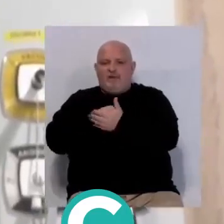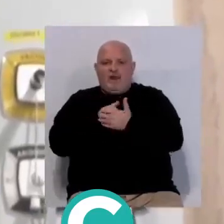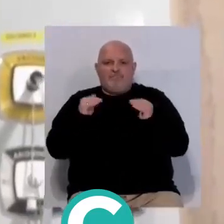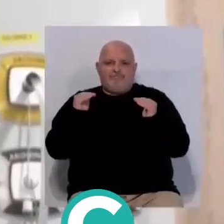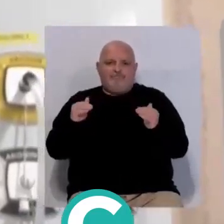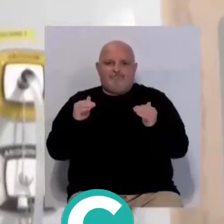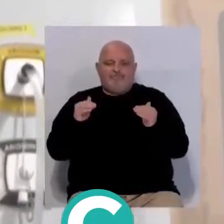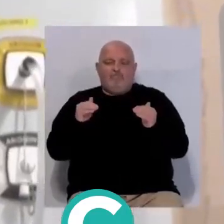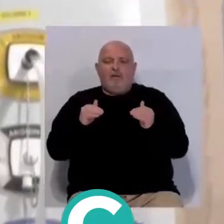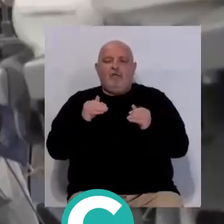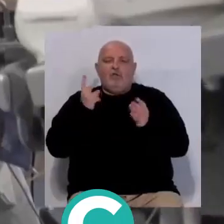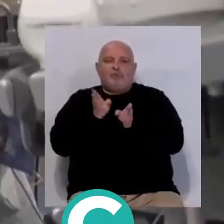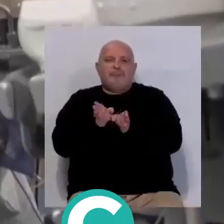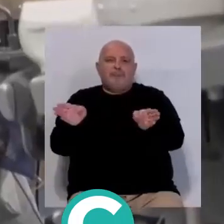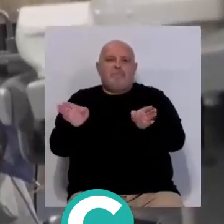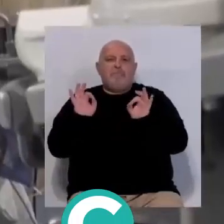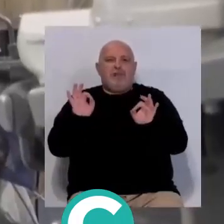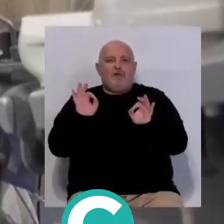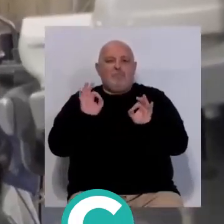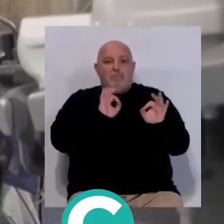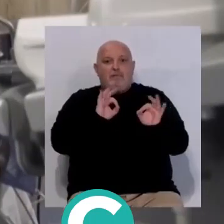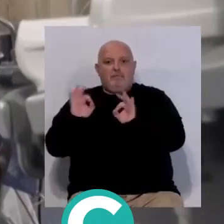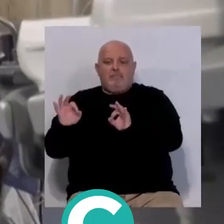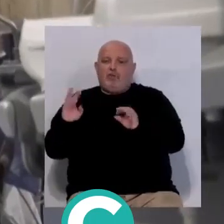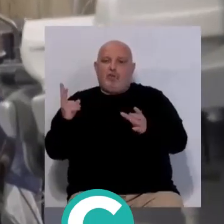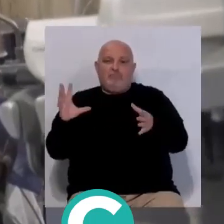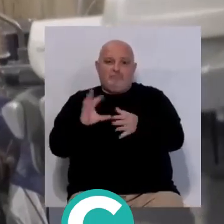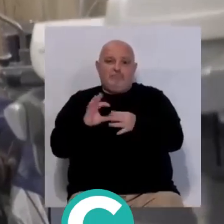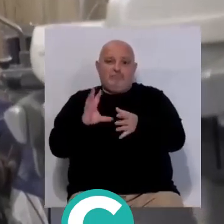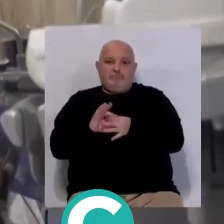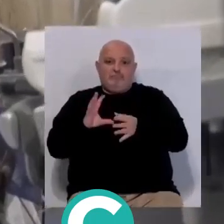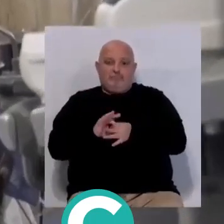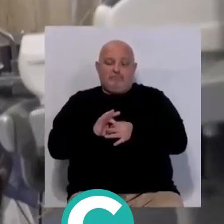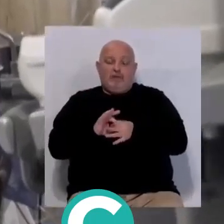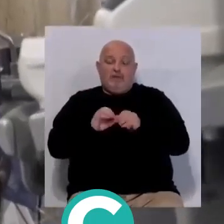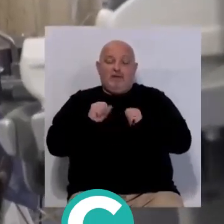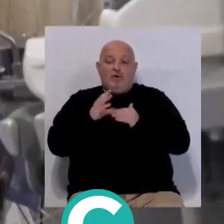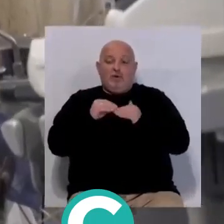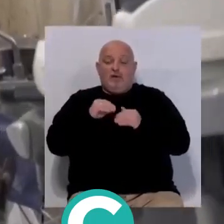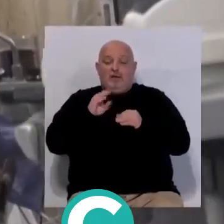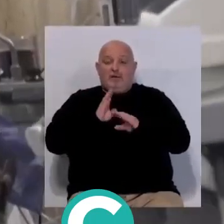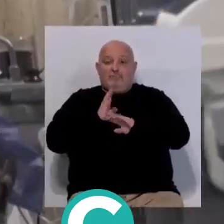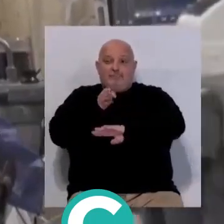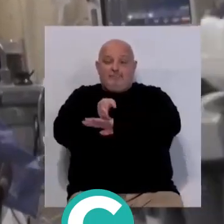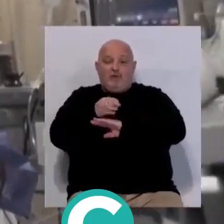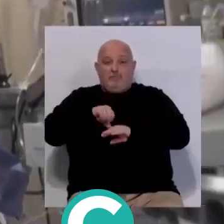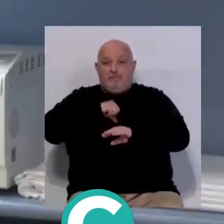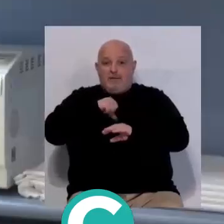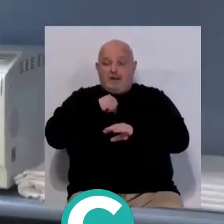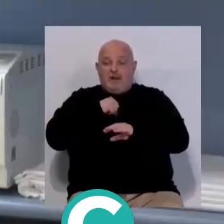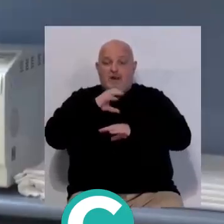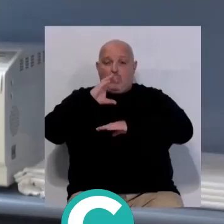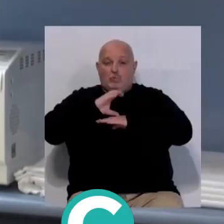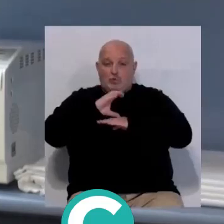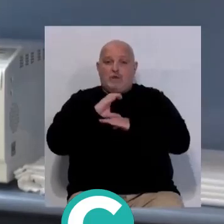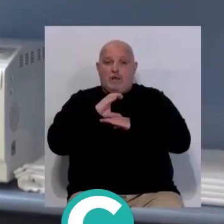tratamiento. Al final son dos especialidades que tienen que ir de la mano, puesto que los pacientes desde que salen, desde que se ven en